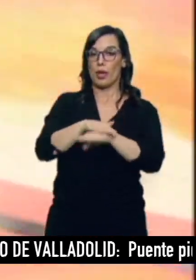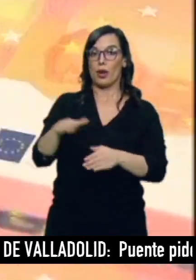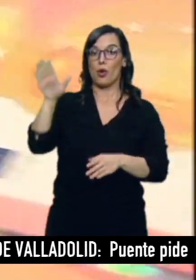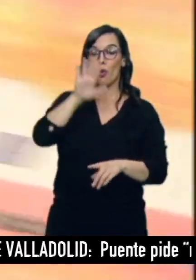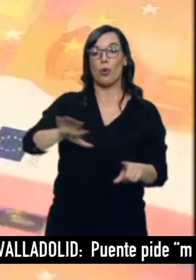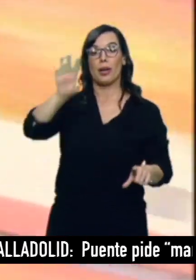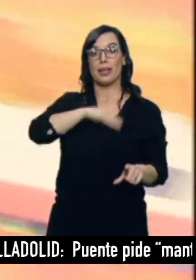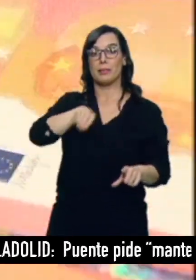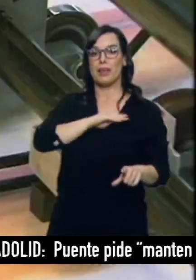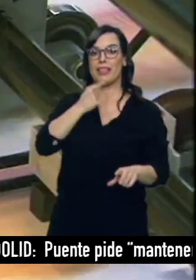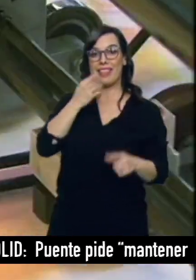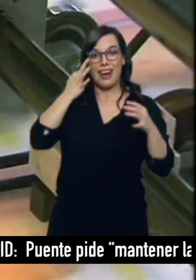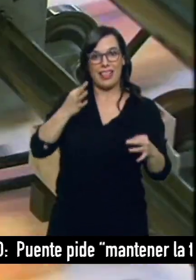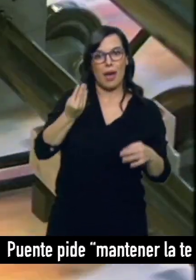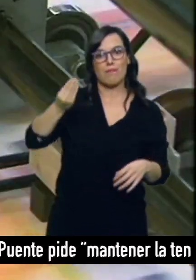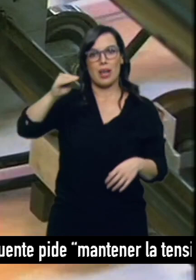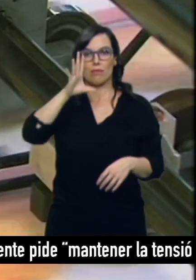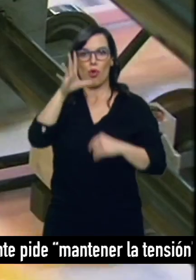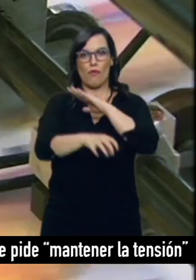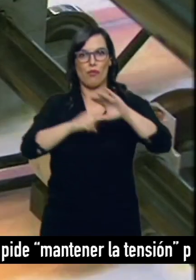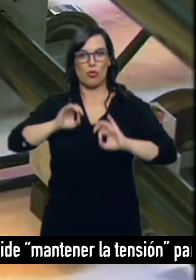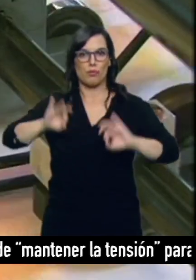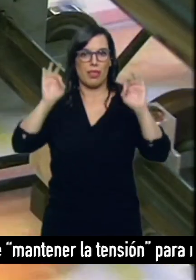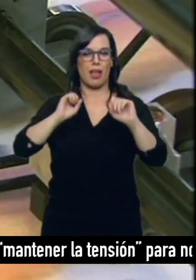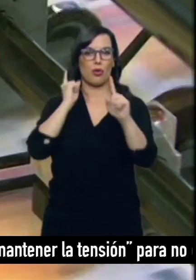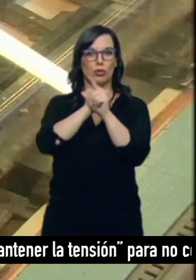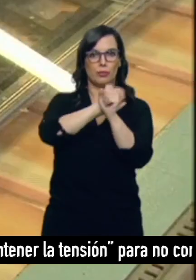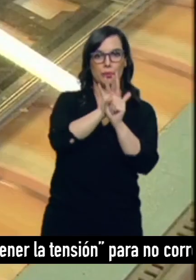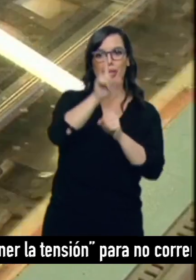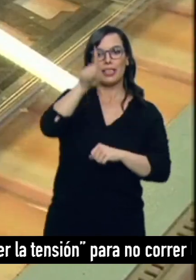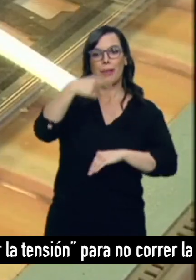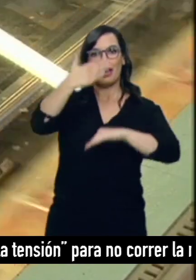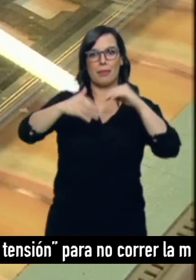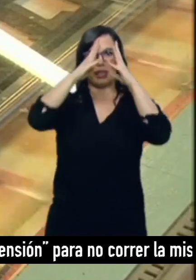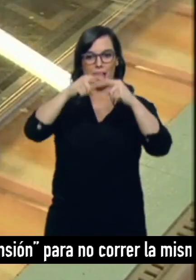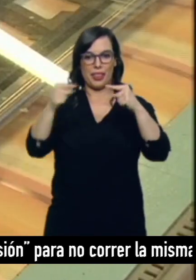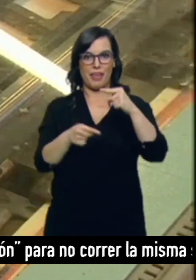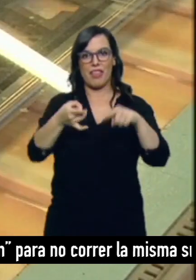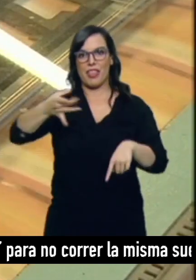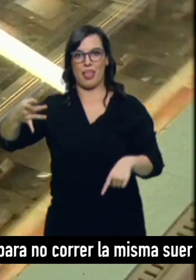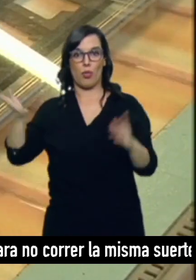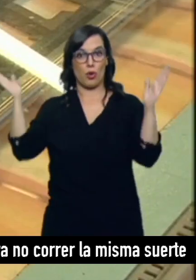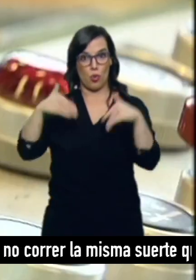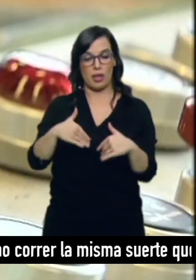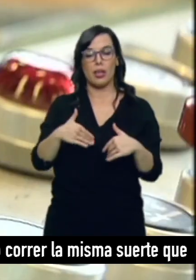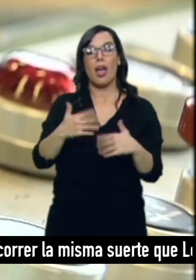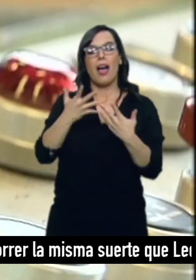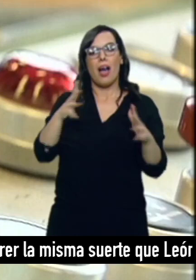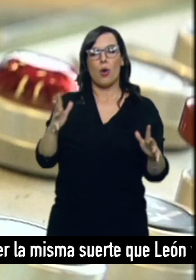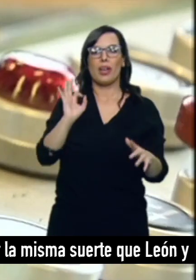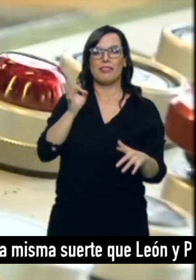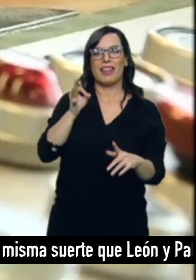por los fondos extraordinarios contra la COVID y la desaparición de los límites de déficit y deuda, aunque sí existirá una tasa